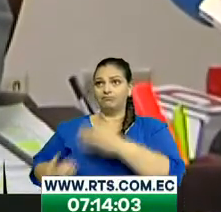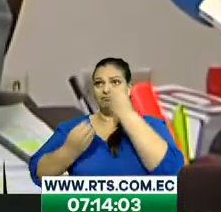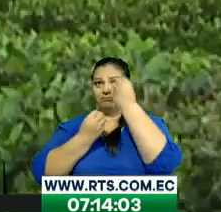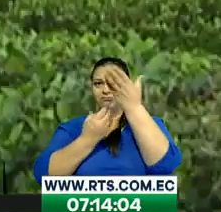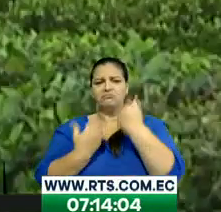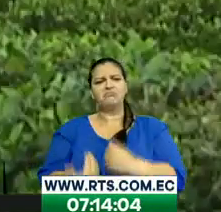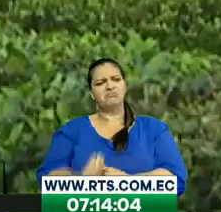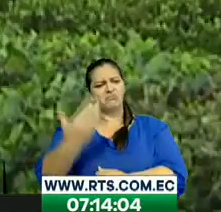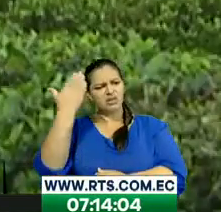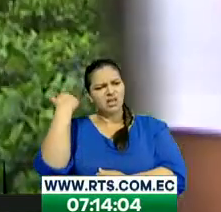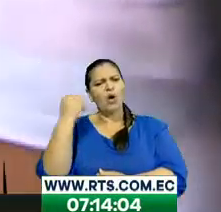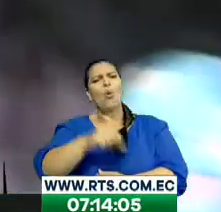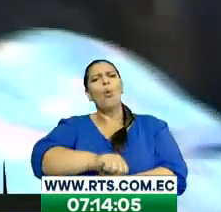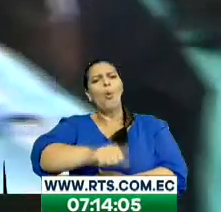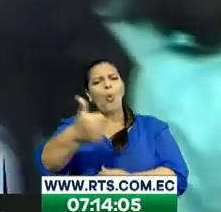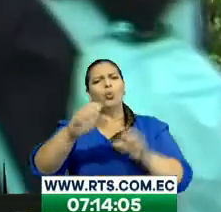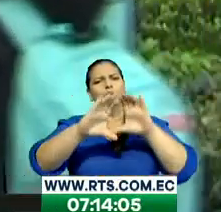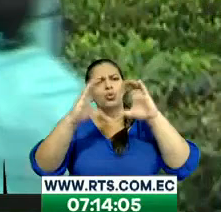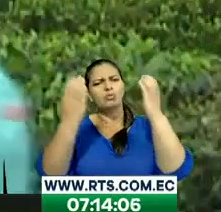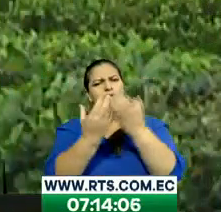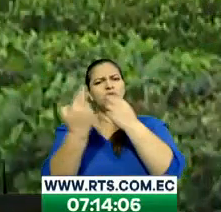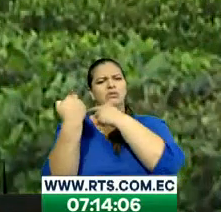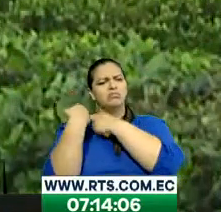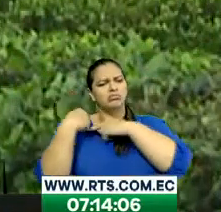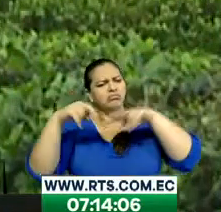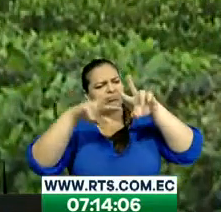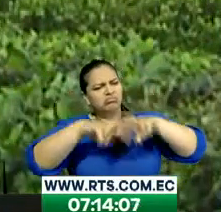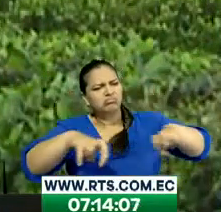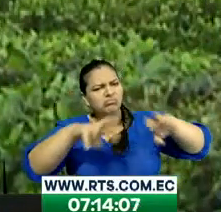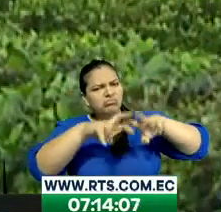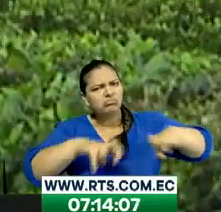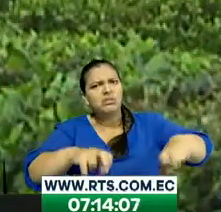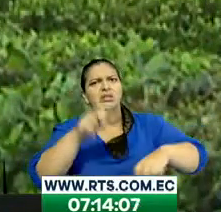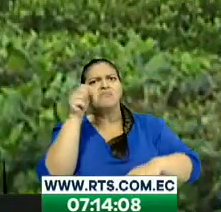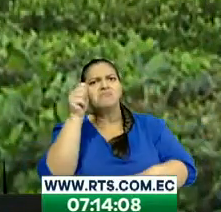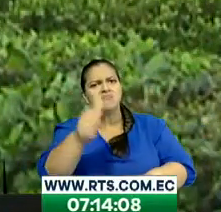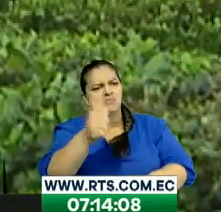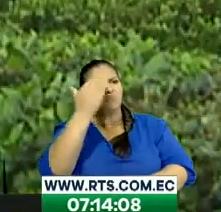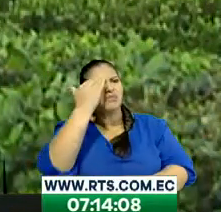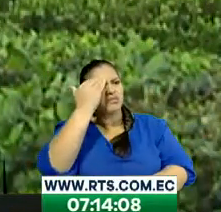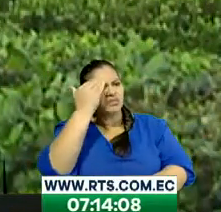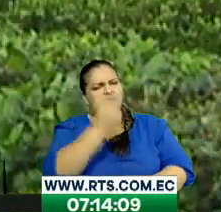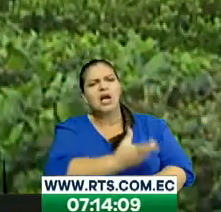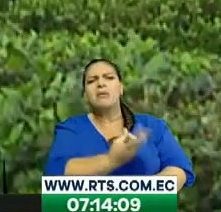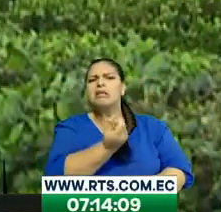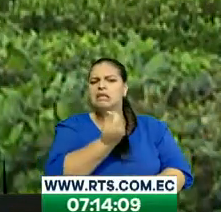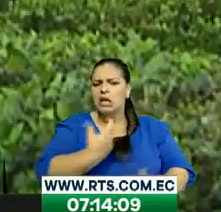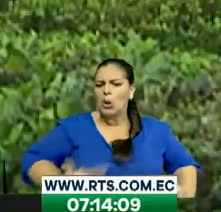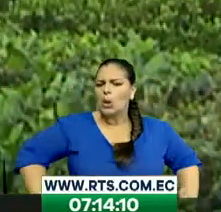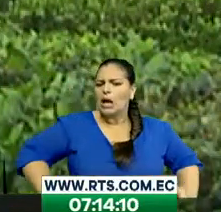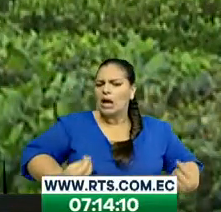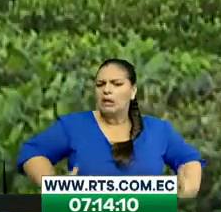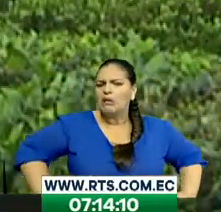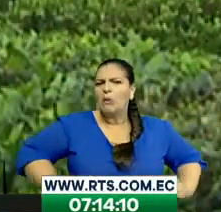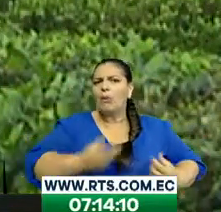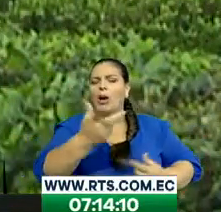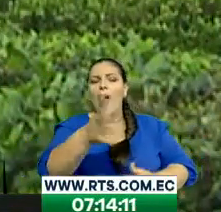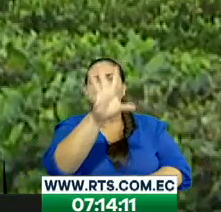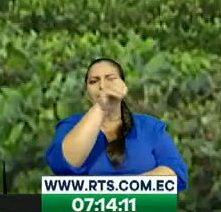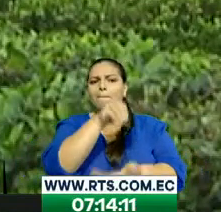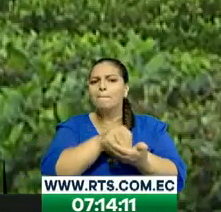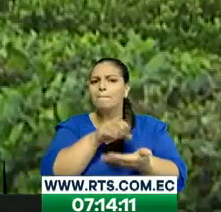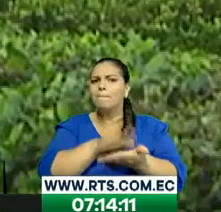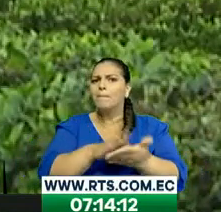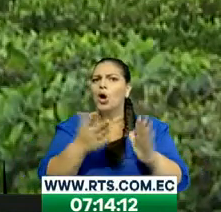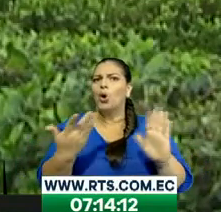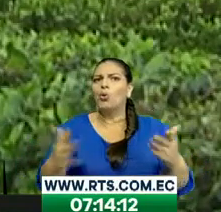interventora, que tomó las riendas de la universidad en el 2013. Su misión era calmar las aguas durante 90 días, pero se extendió